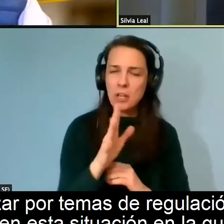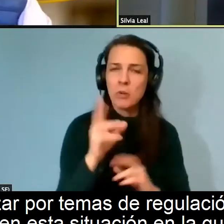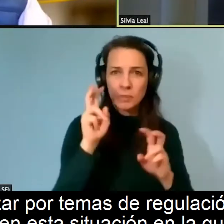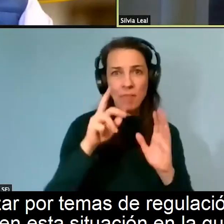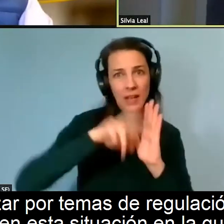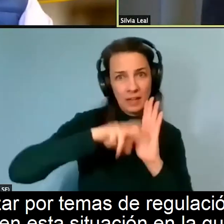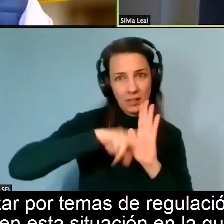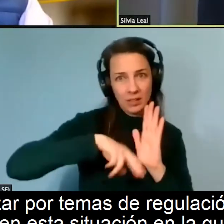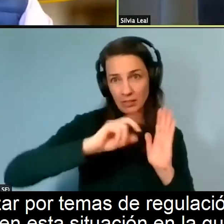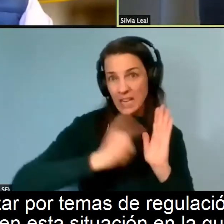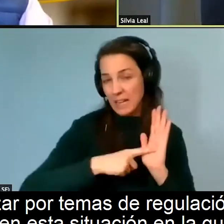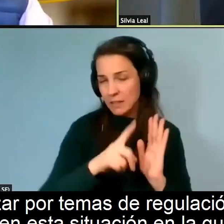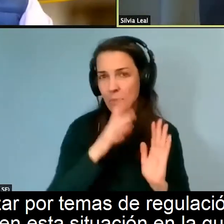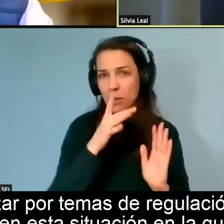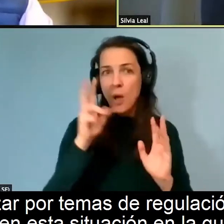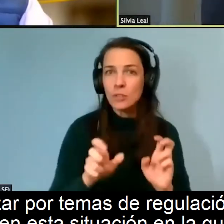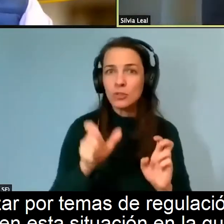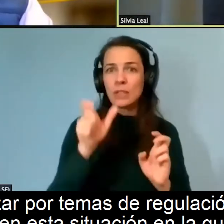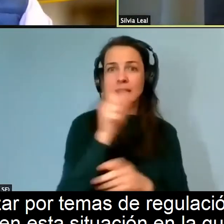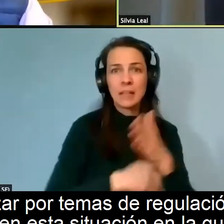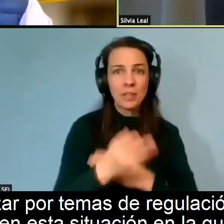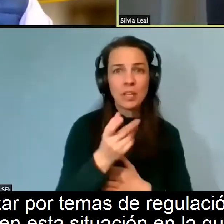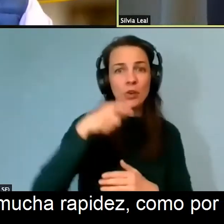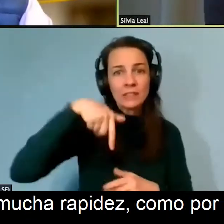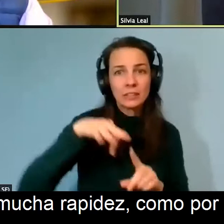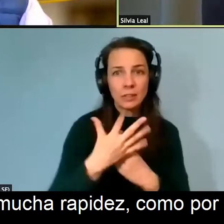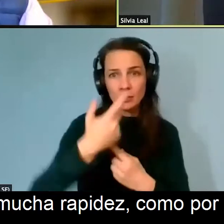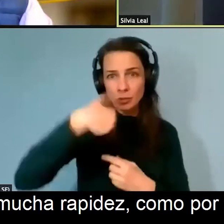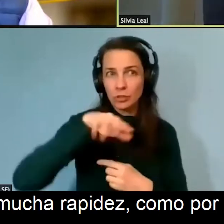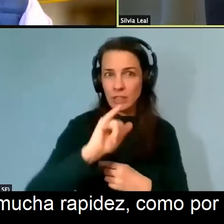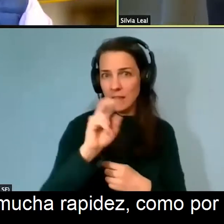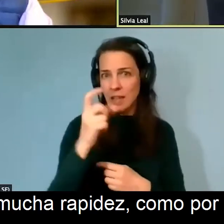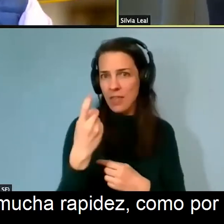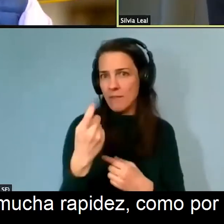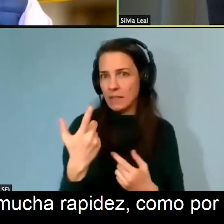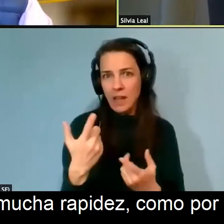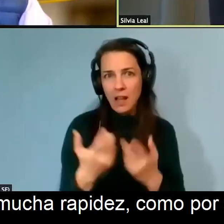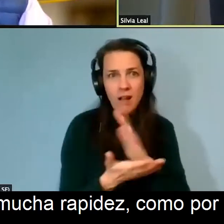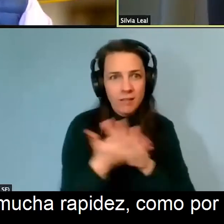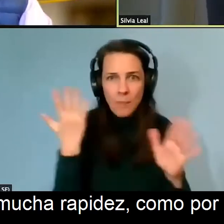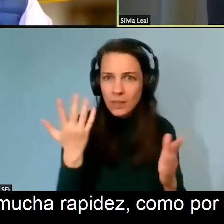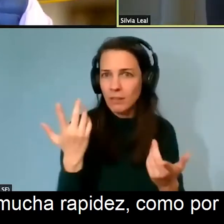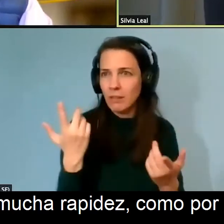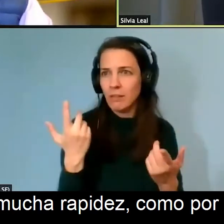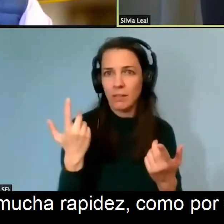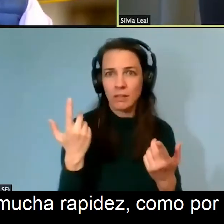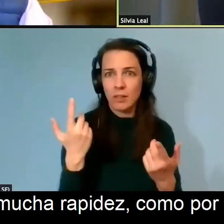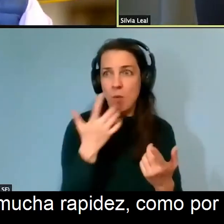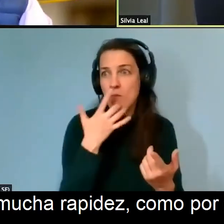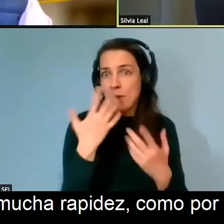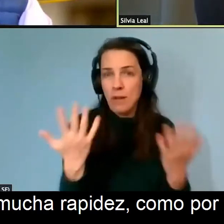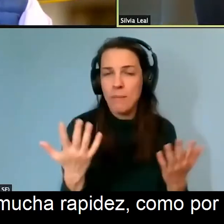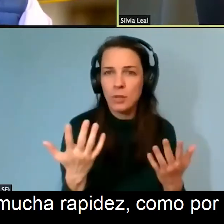con discapacidad o en esta situación en la que nos encontramos, en la que necesitamos mucha rapidez, como por ejemplo